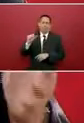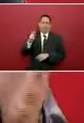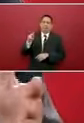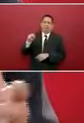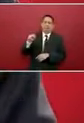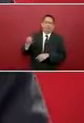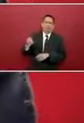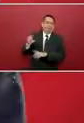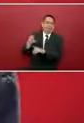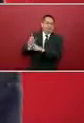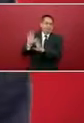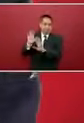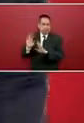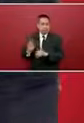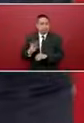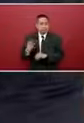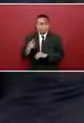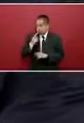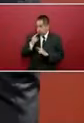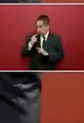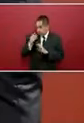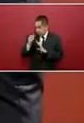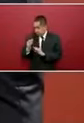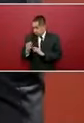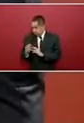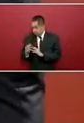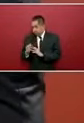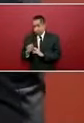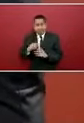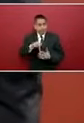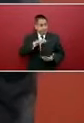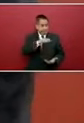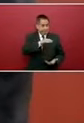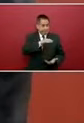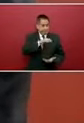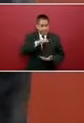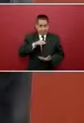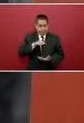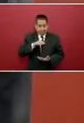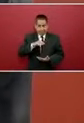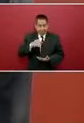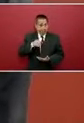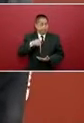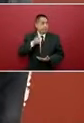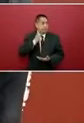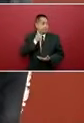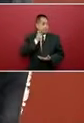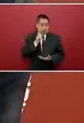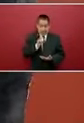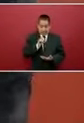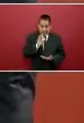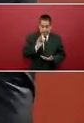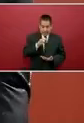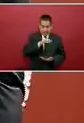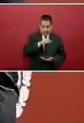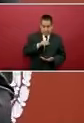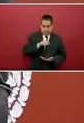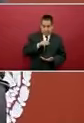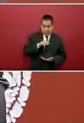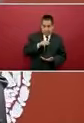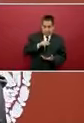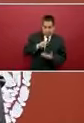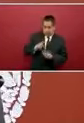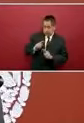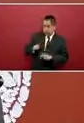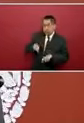Si se entendía, aunque la asignación y él fuese diputado del DF, se transferían